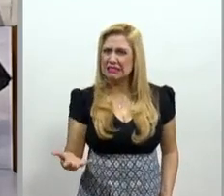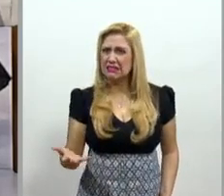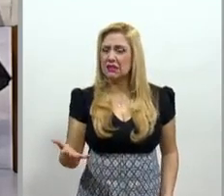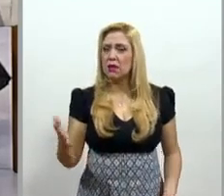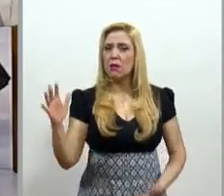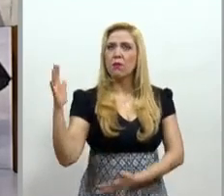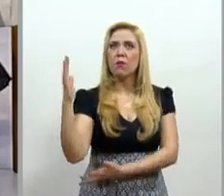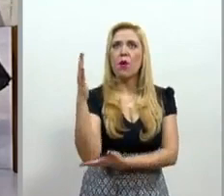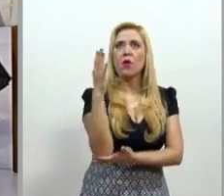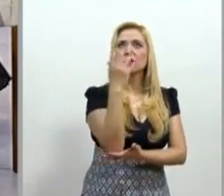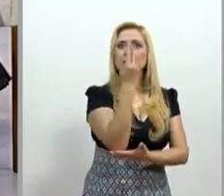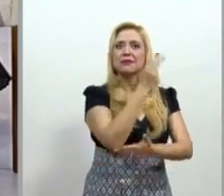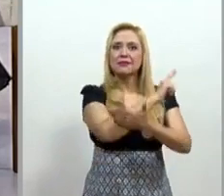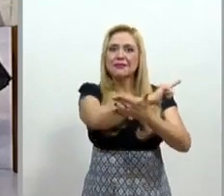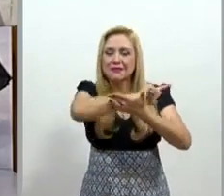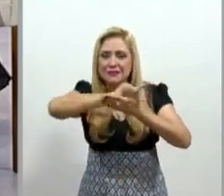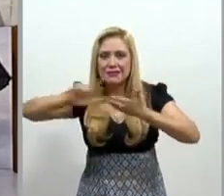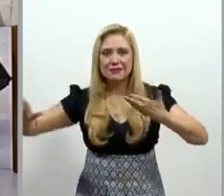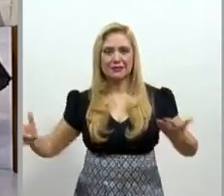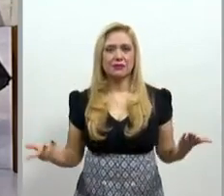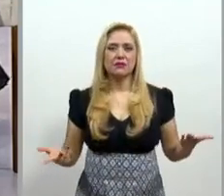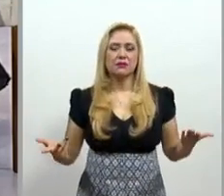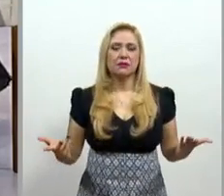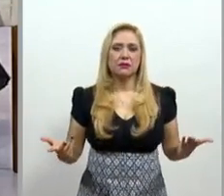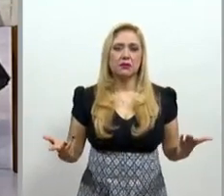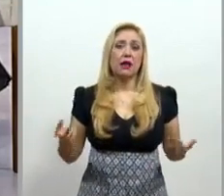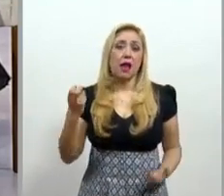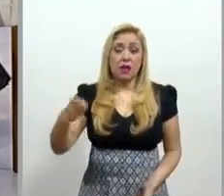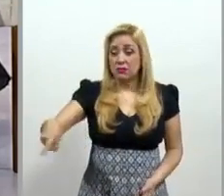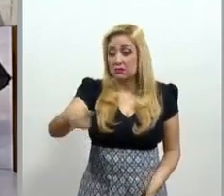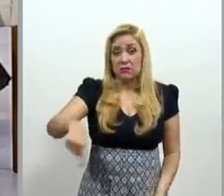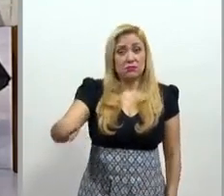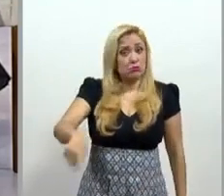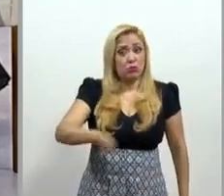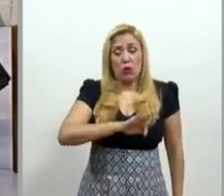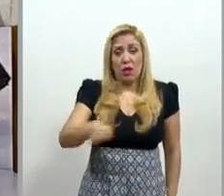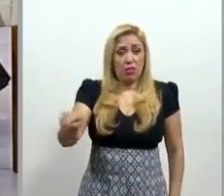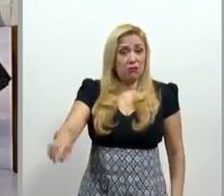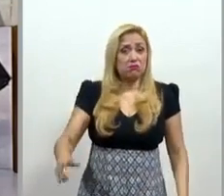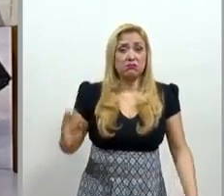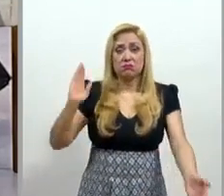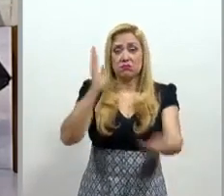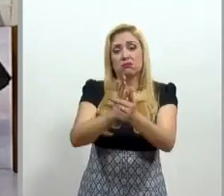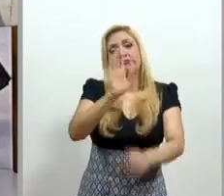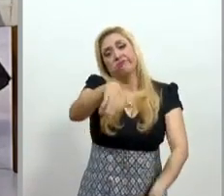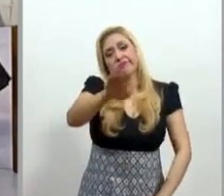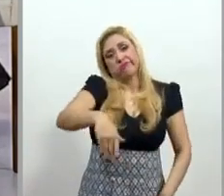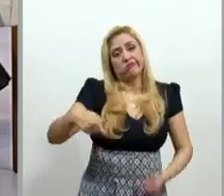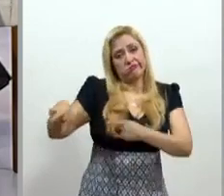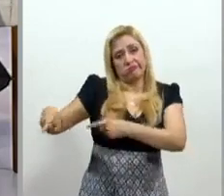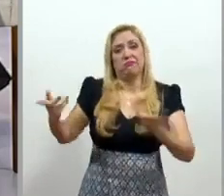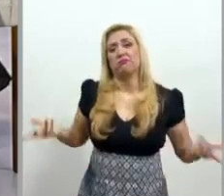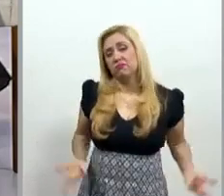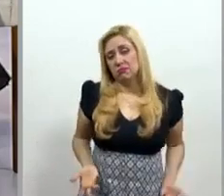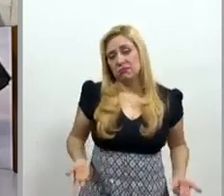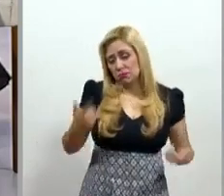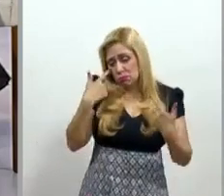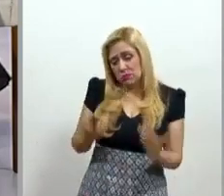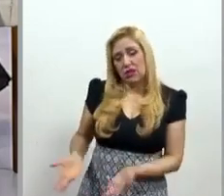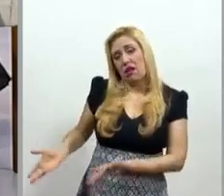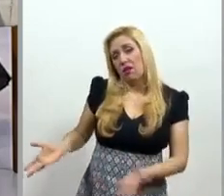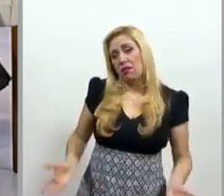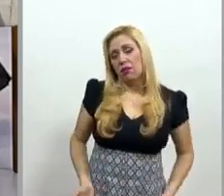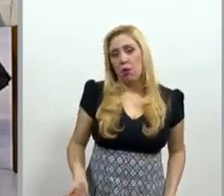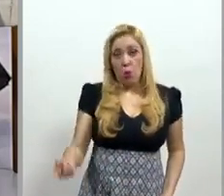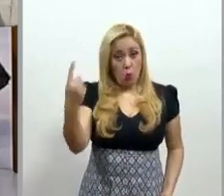obtienen beneficios directos de esos ecosistemas los primeros interesados en defender esos ecosistemas. No son los únicos, por